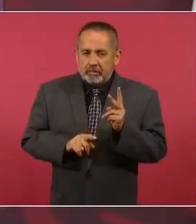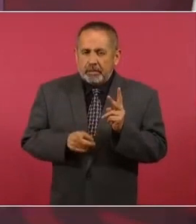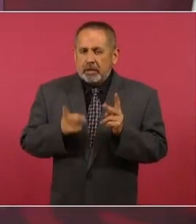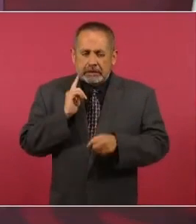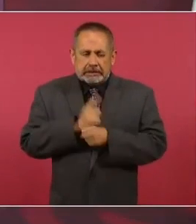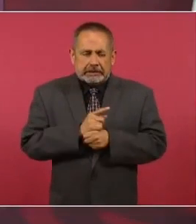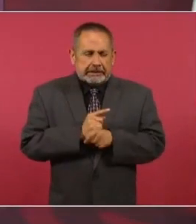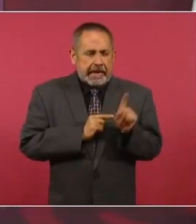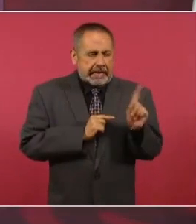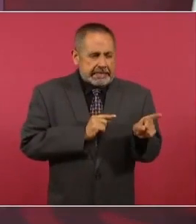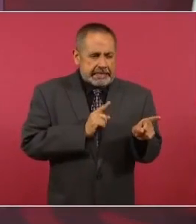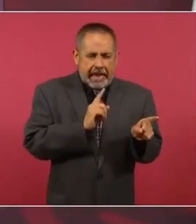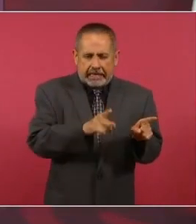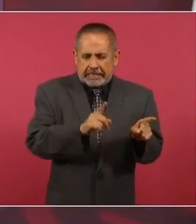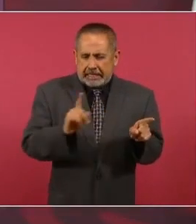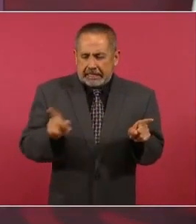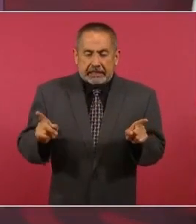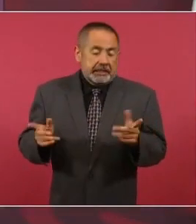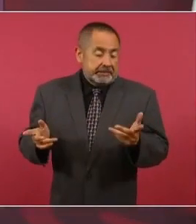localizado.